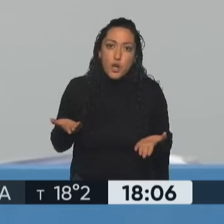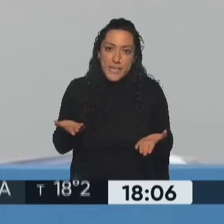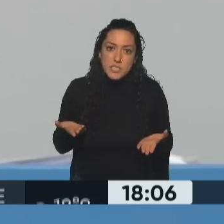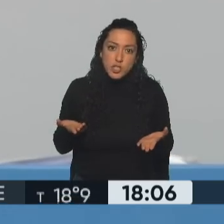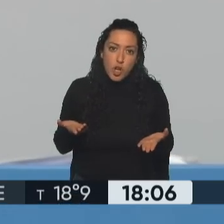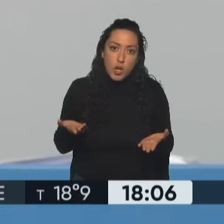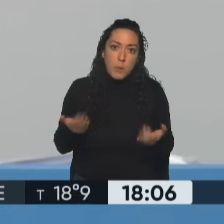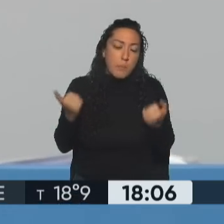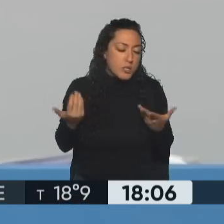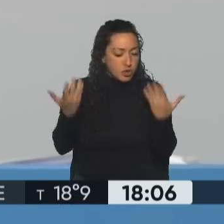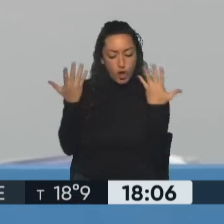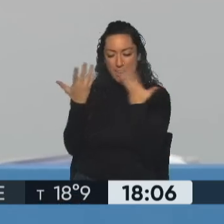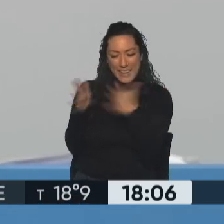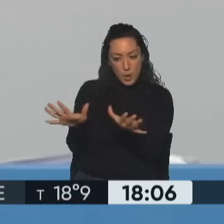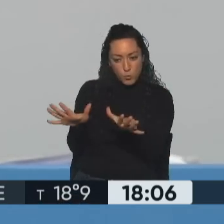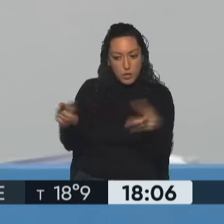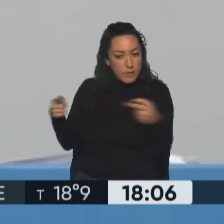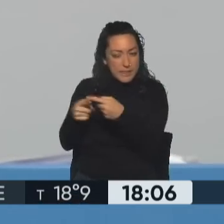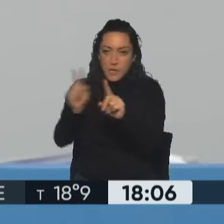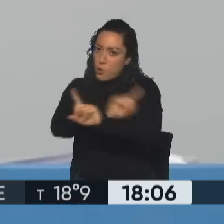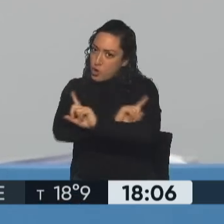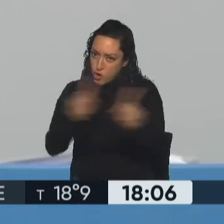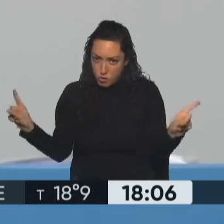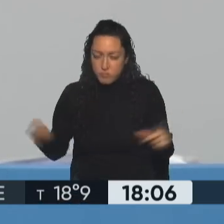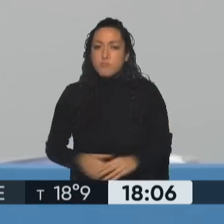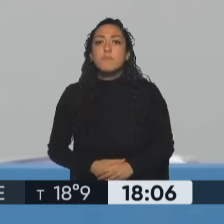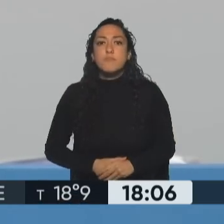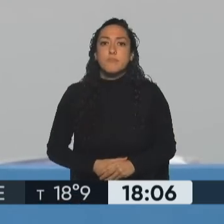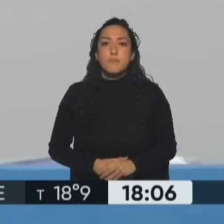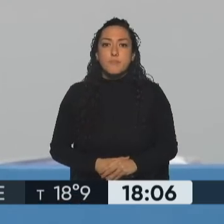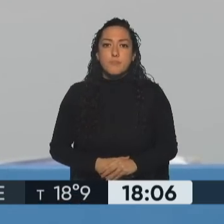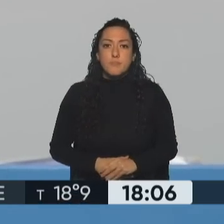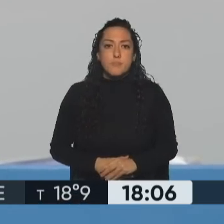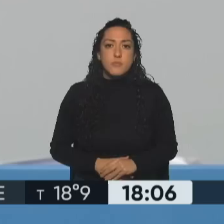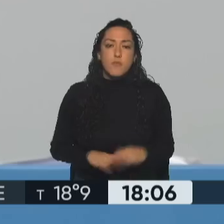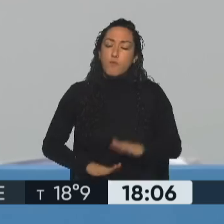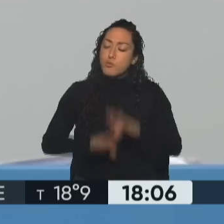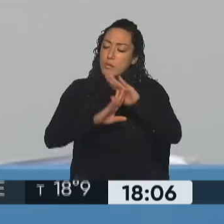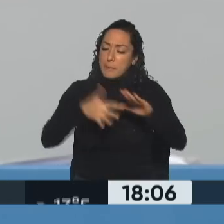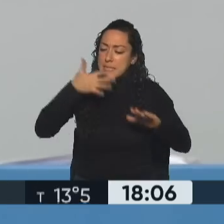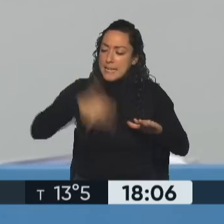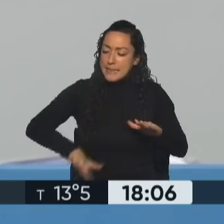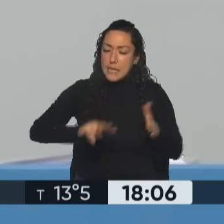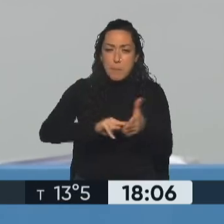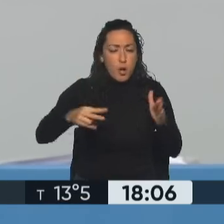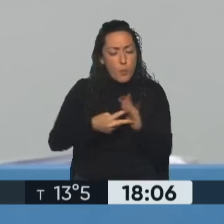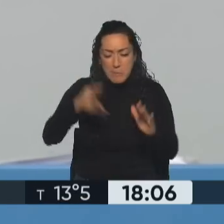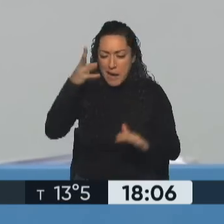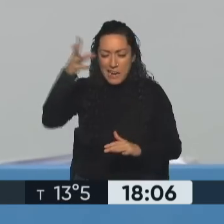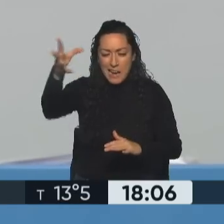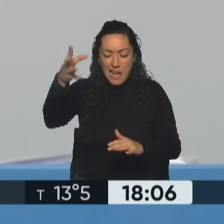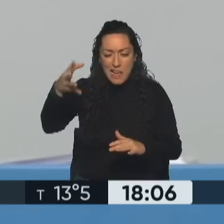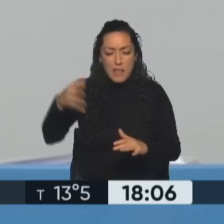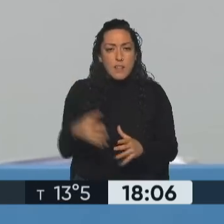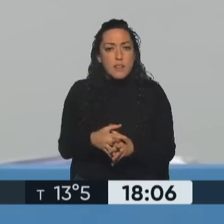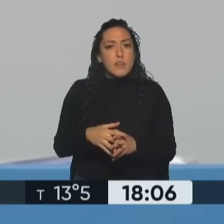eso no voy a renunciar, pero es fundamental que entendamos que el gran problema que hoy tiene la